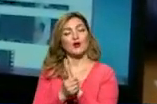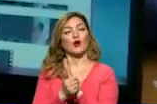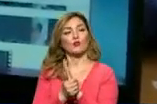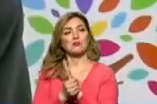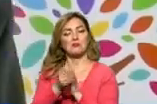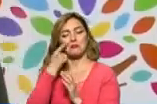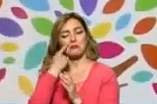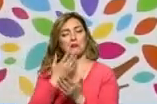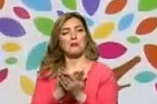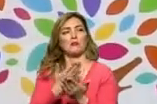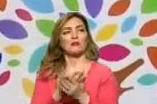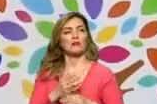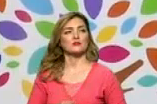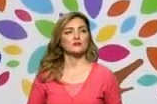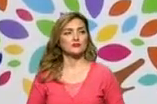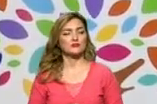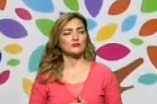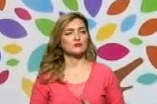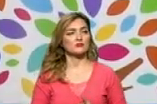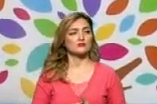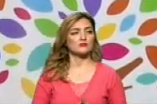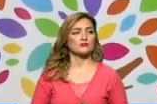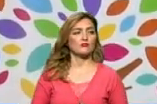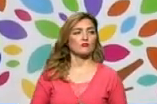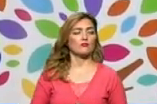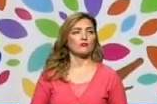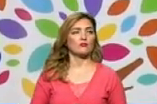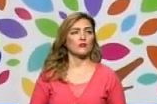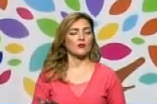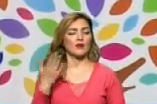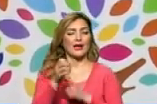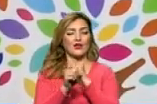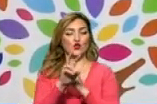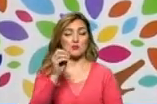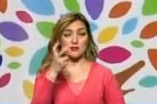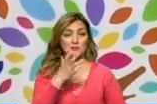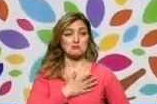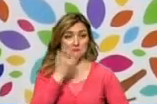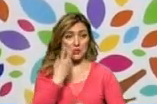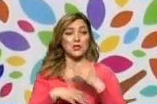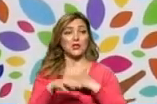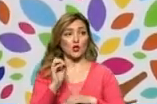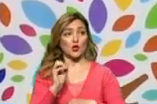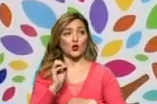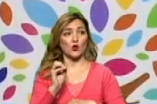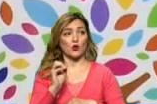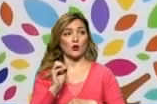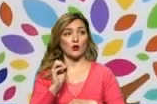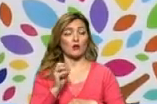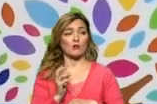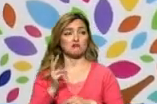sido probada. Que a partir del 2013, mi hijo es alumno de la